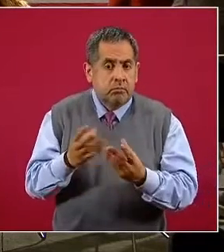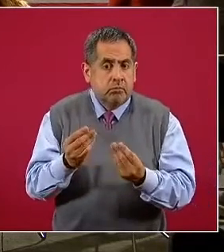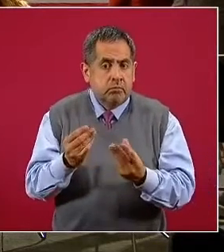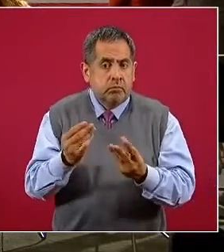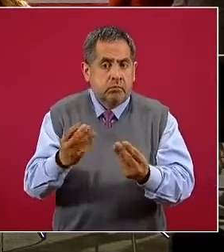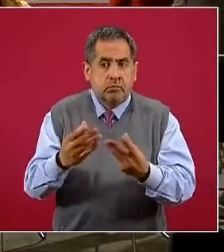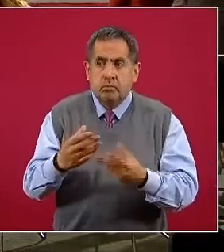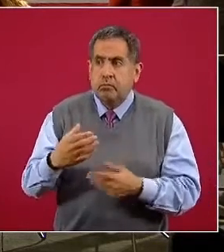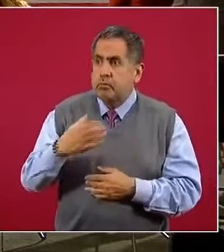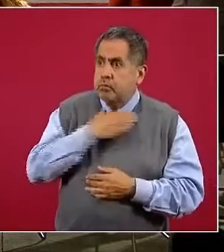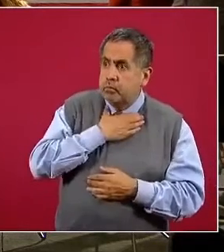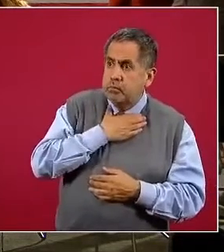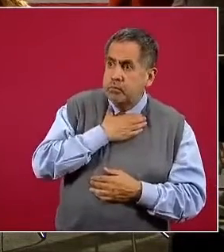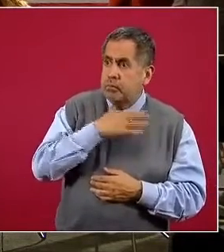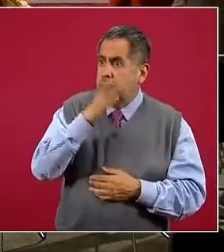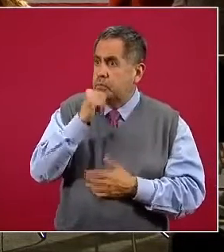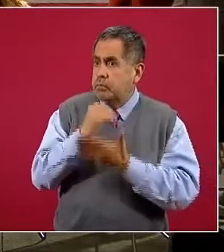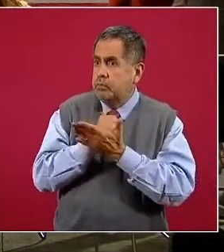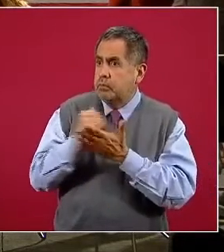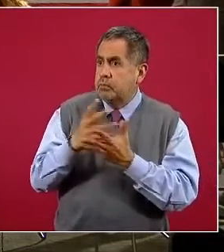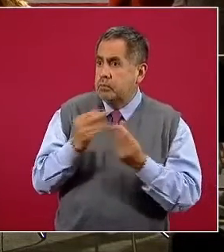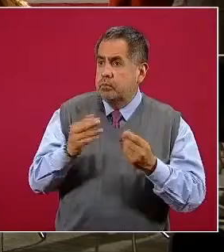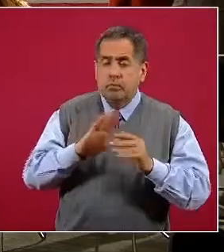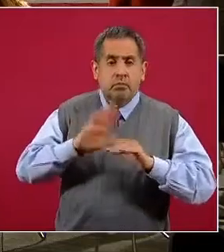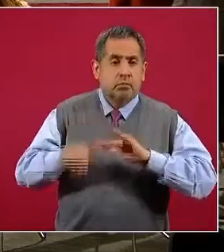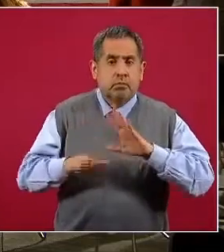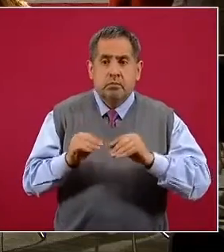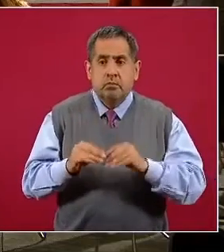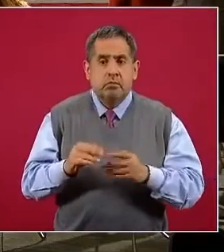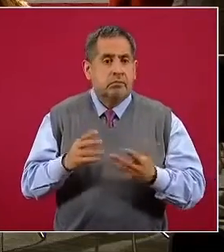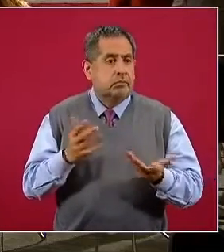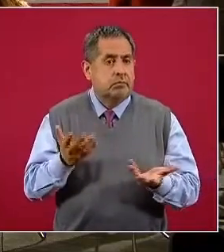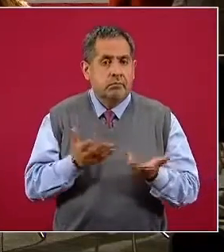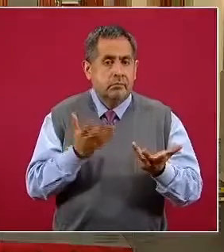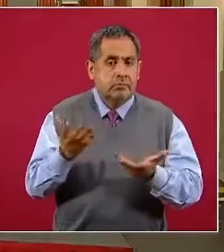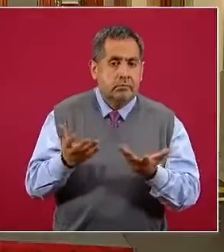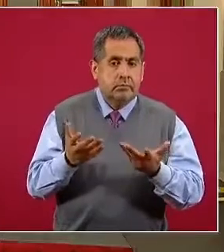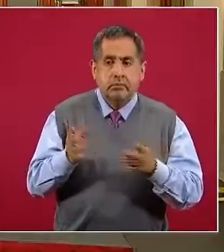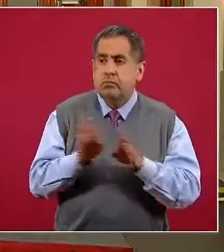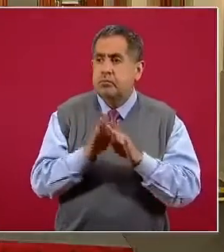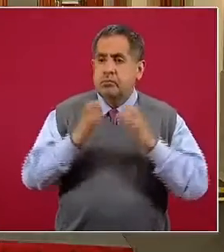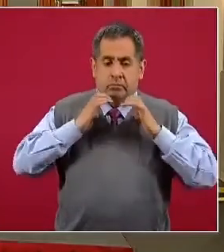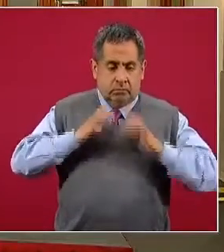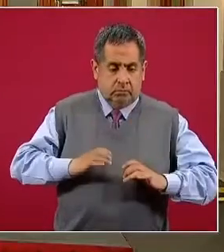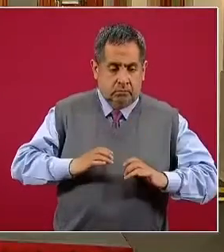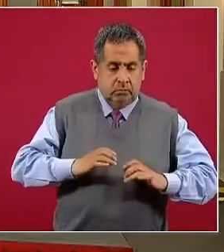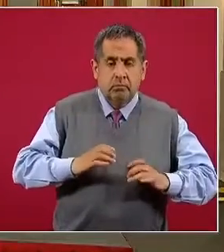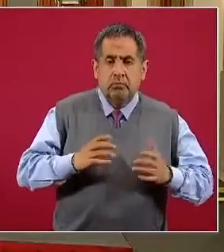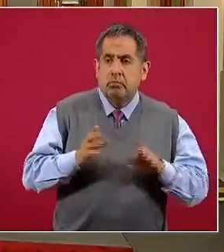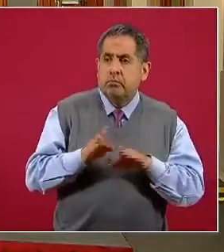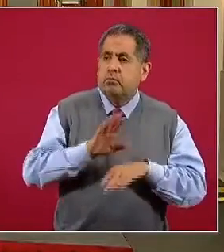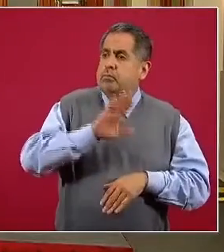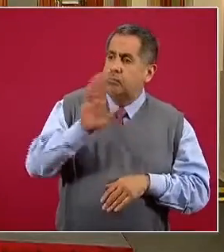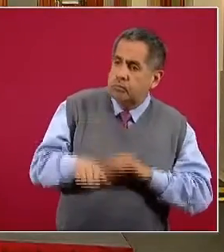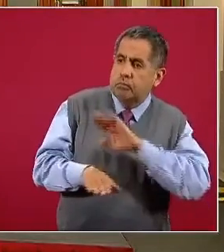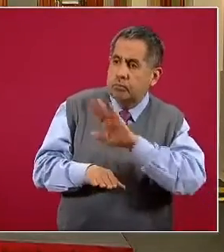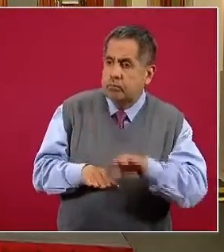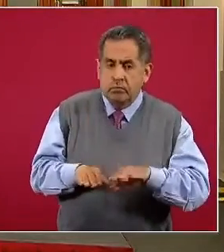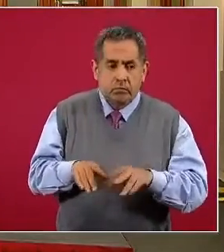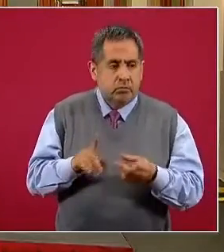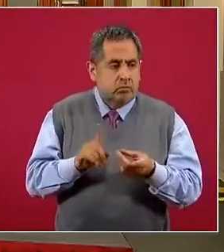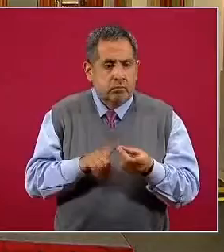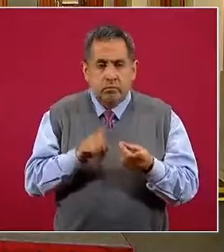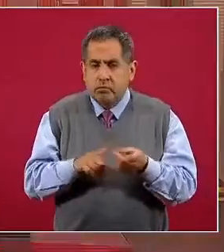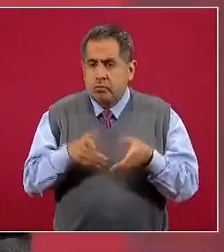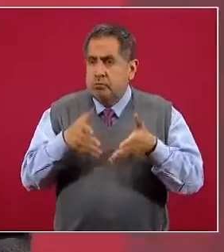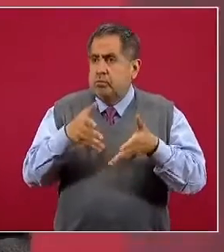tiempo de resolución y entonces tuviera que esperarse al procesamiento de cadáveres. Y por eso se obtienen efectivamente este